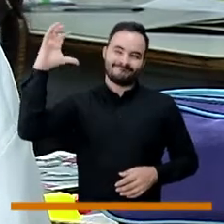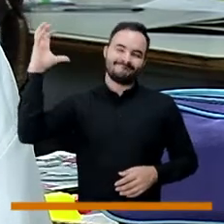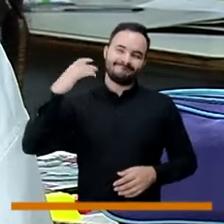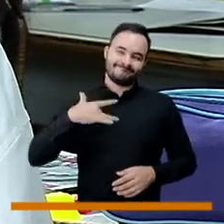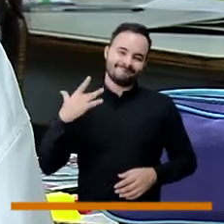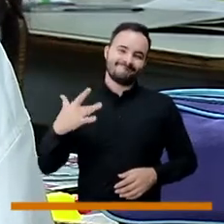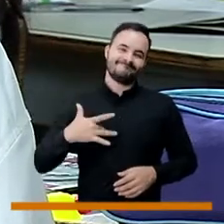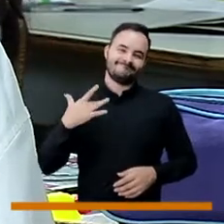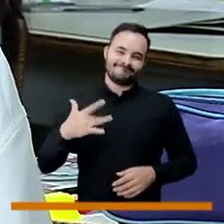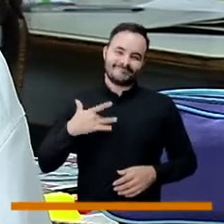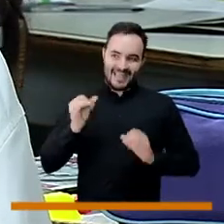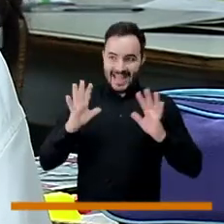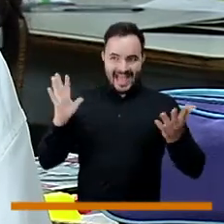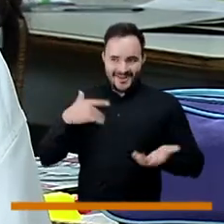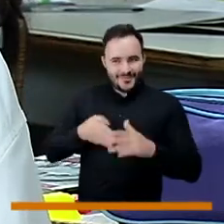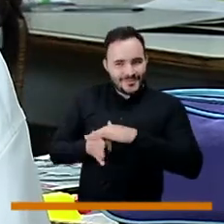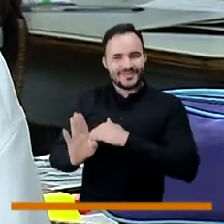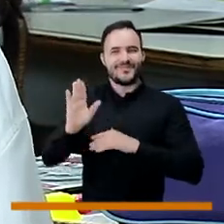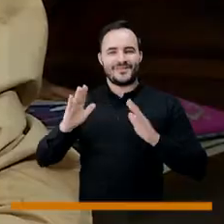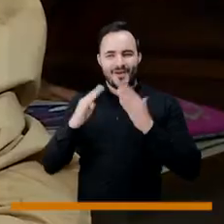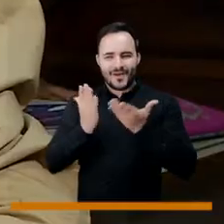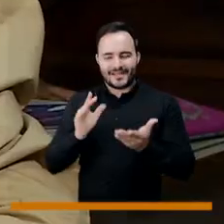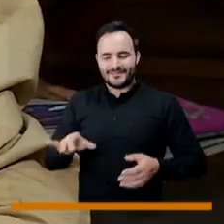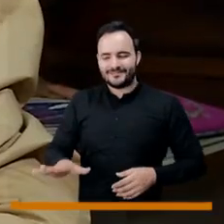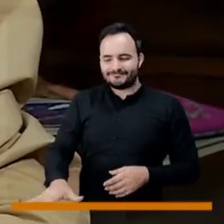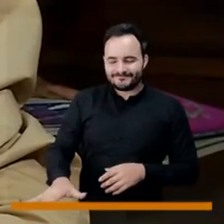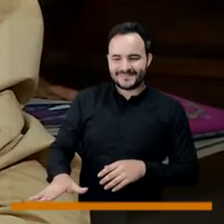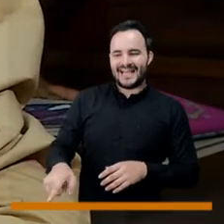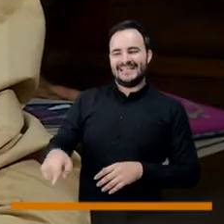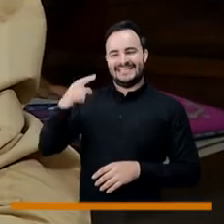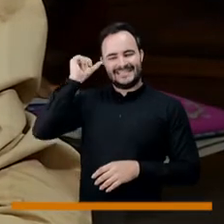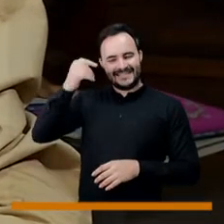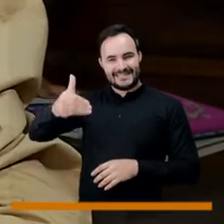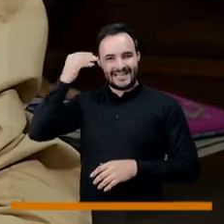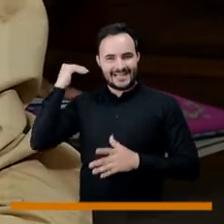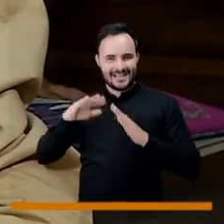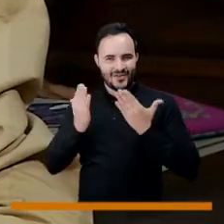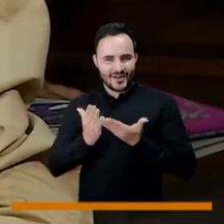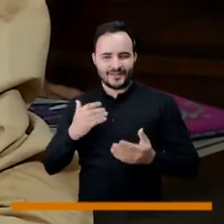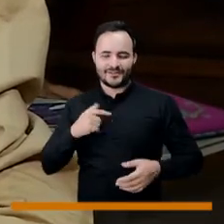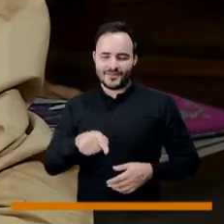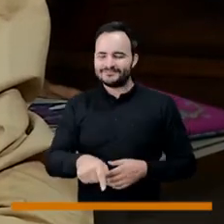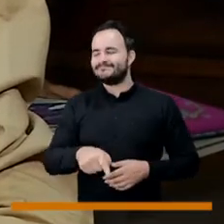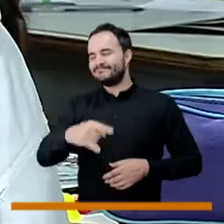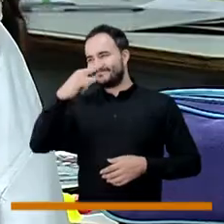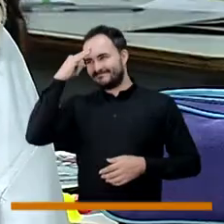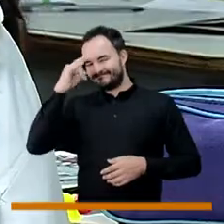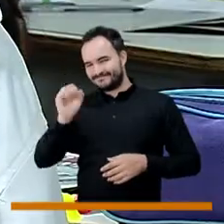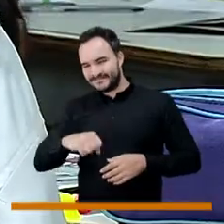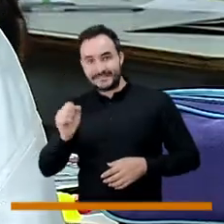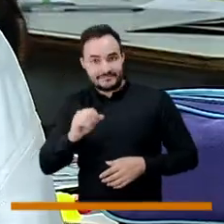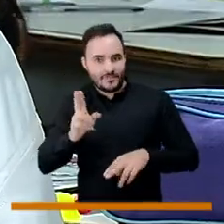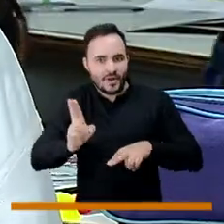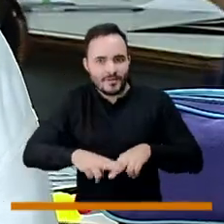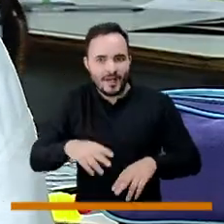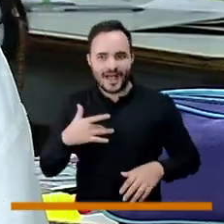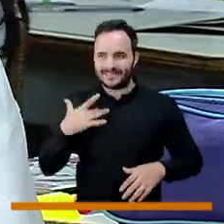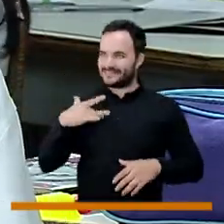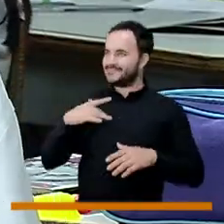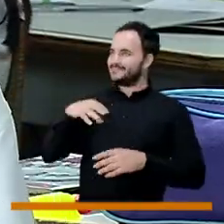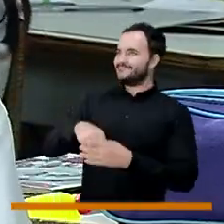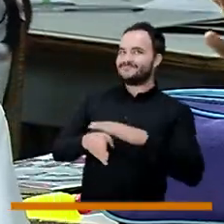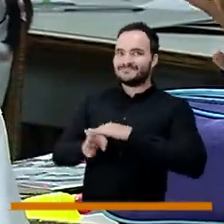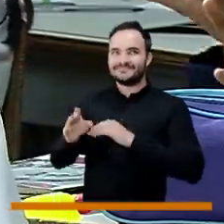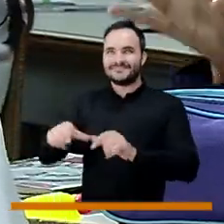estar nuevamente tocando un pupitres sentados en el aula tiene un ambiente una magia especial el